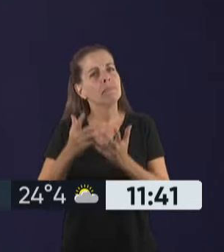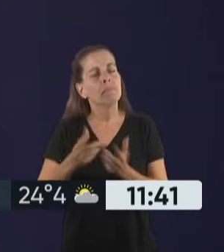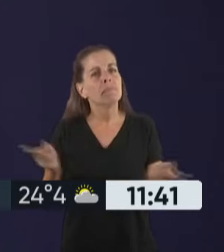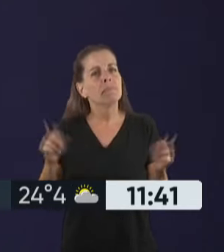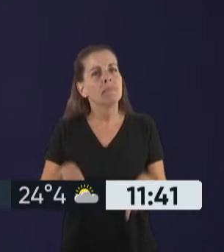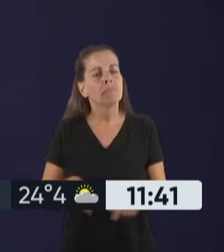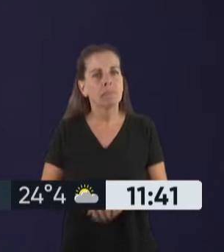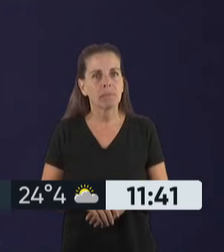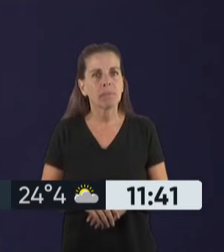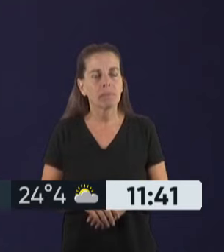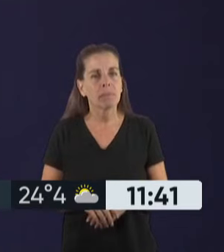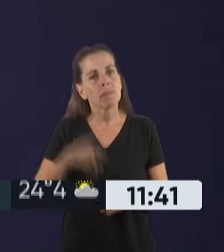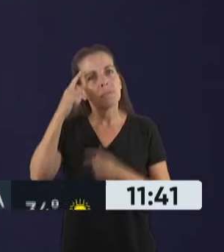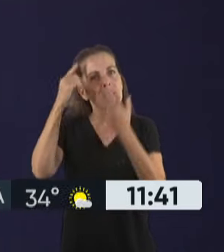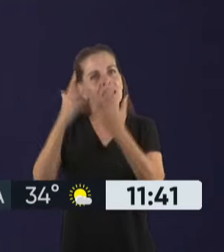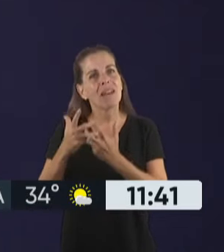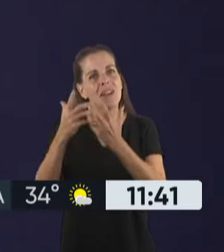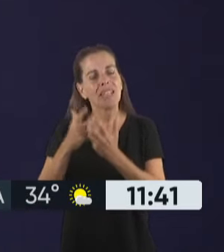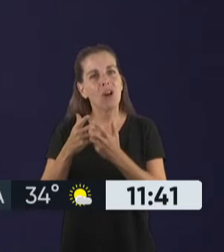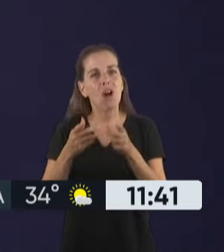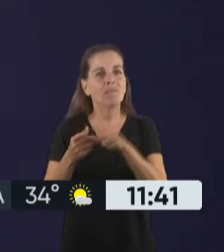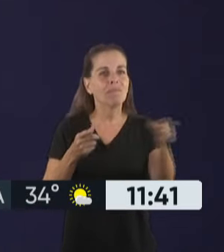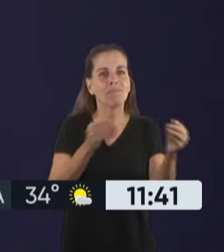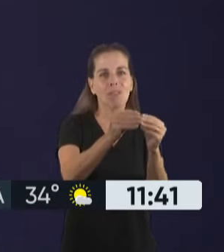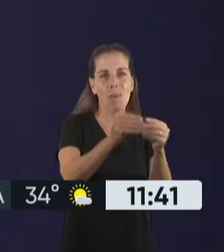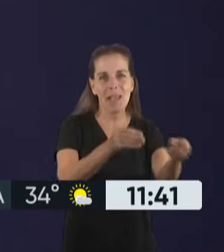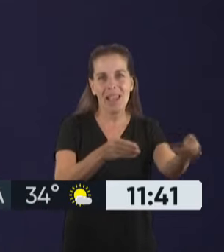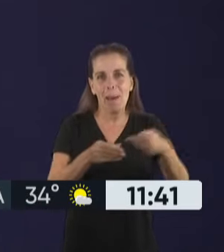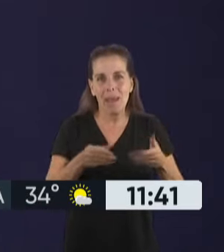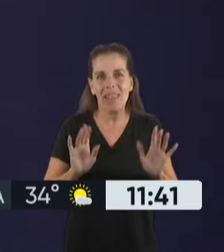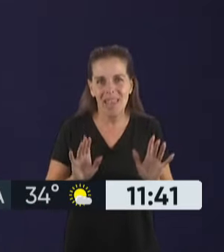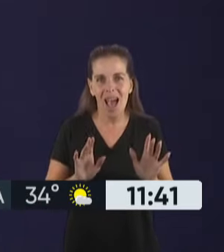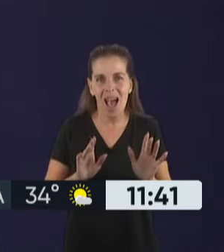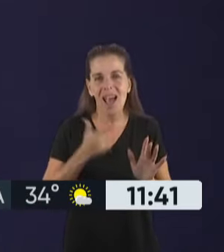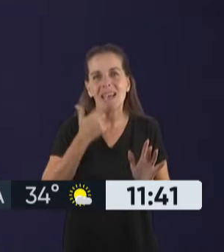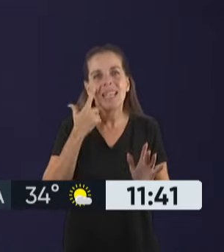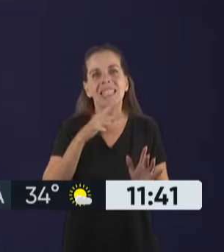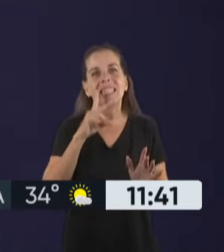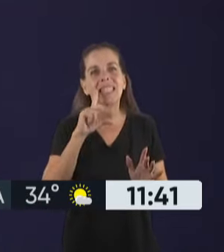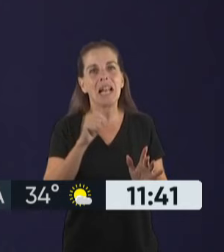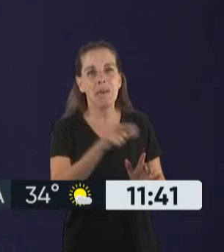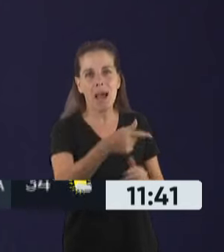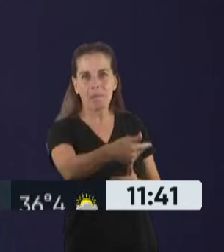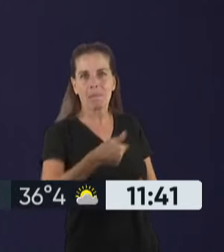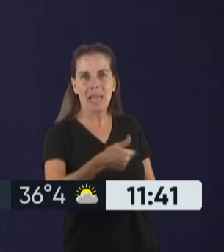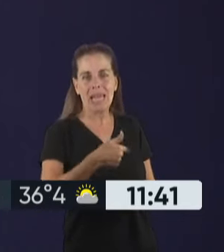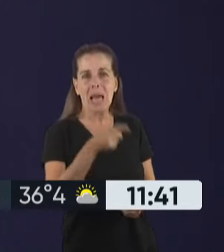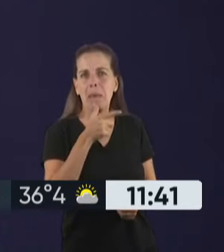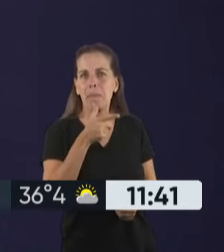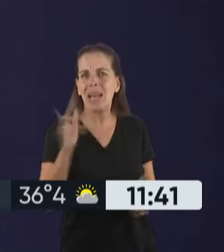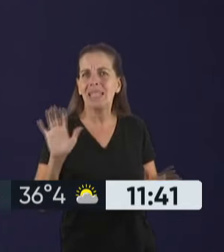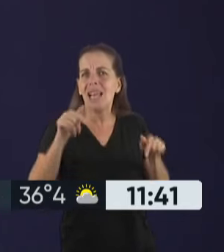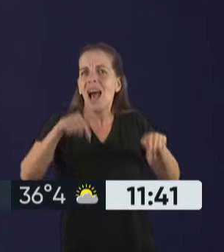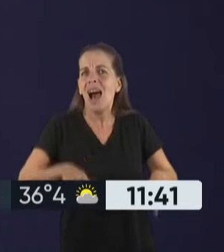la a la autocrítica que me pedía la la colega de ustedes Silvia mercado Me parece que el